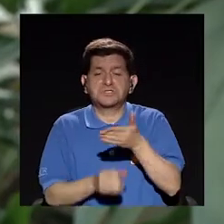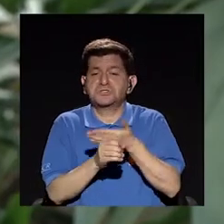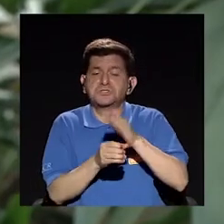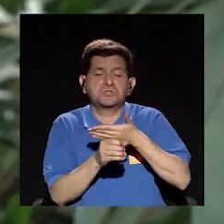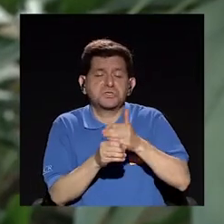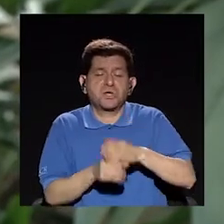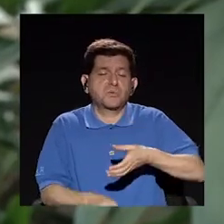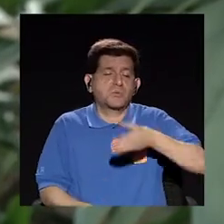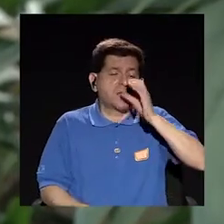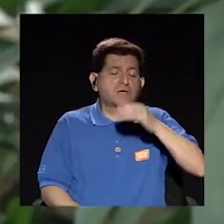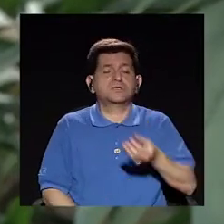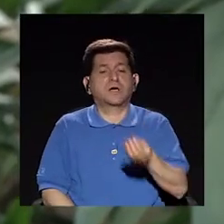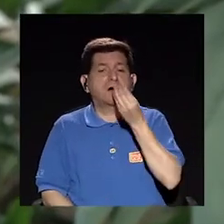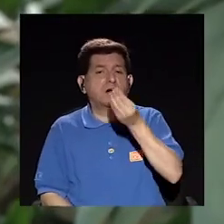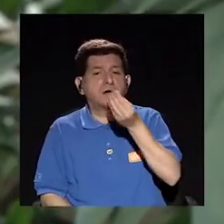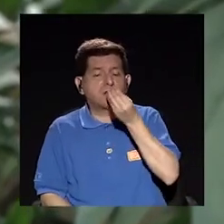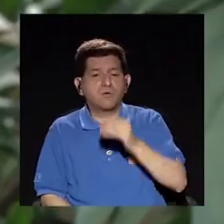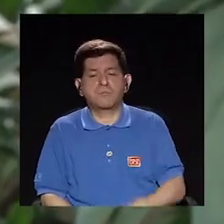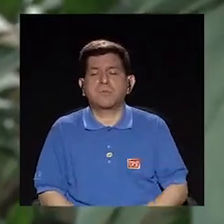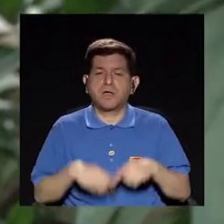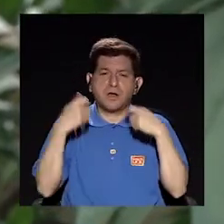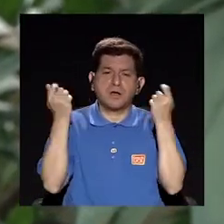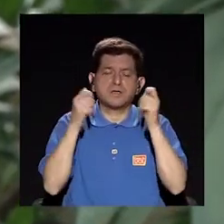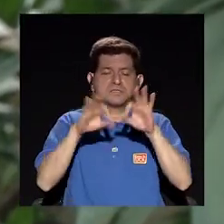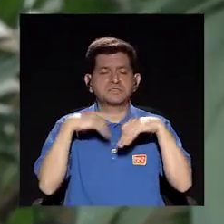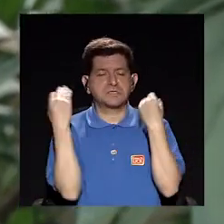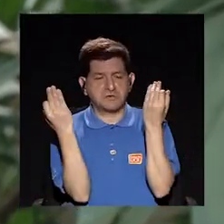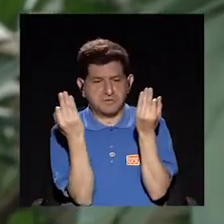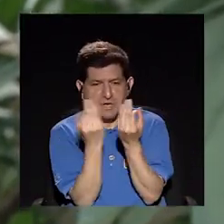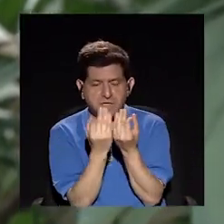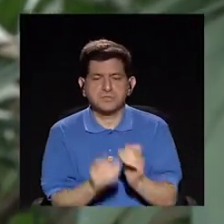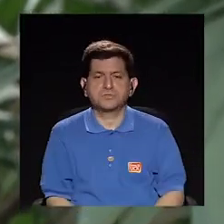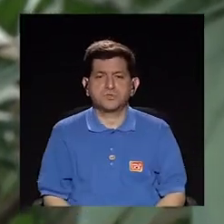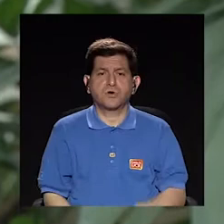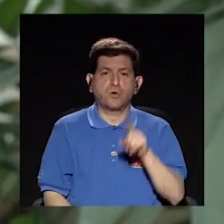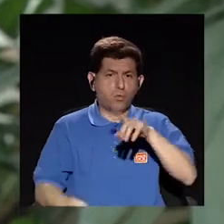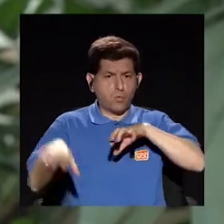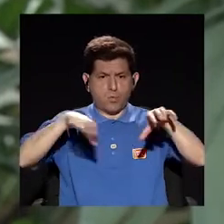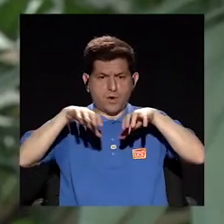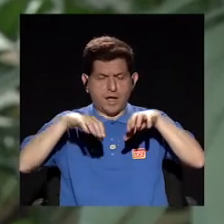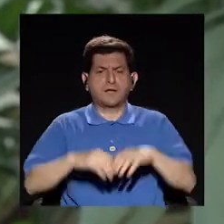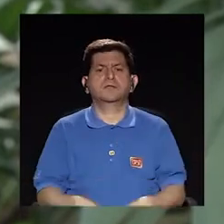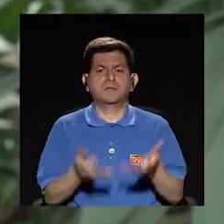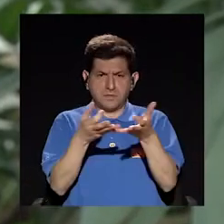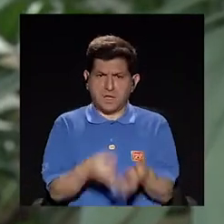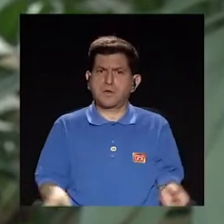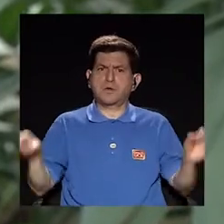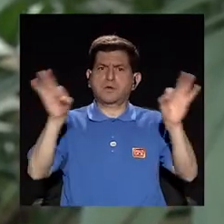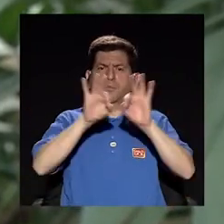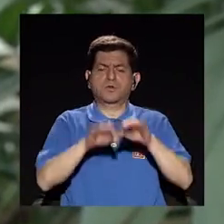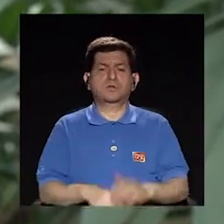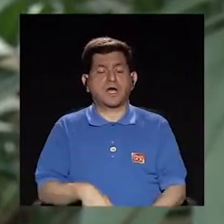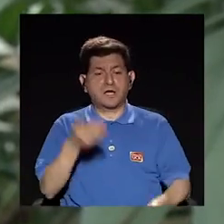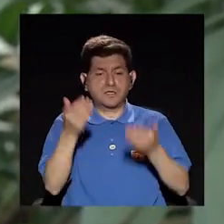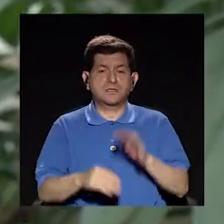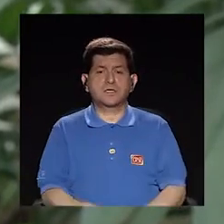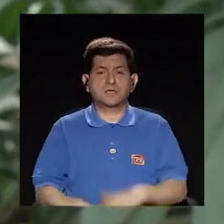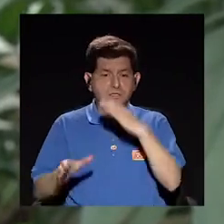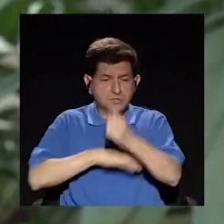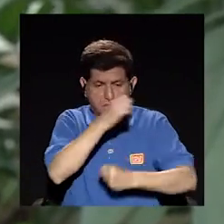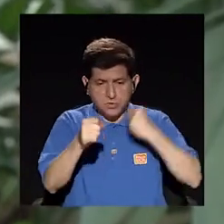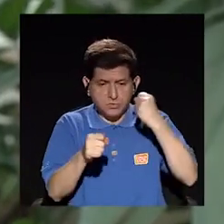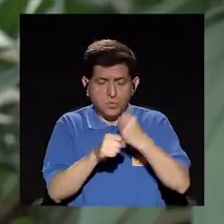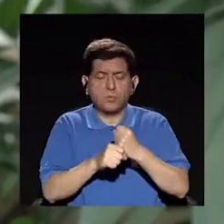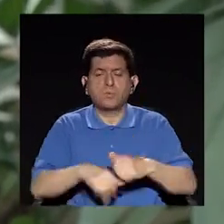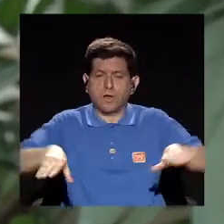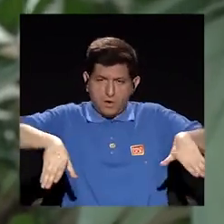una cerveza, comiendo, celebrando en familia, un acontecimiento importante o su aniversario de bodas,